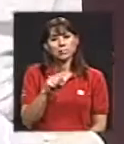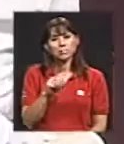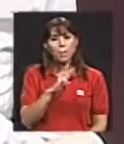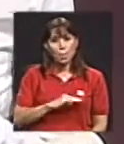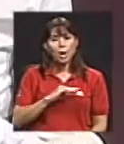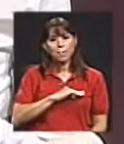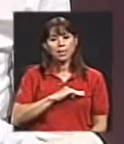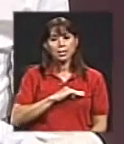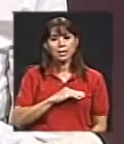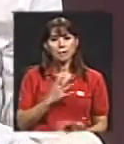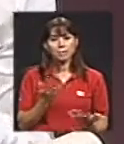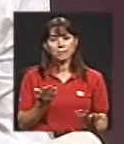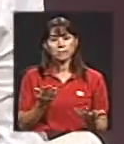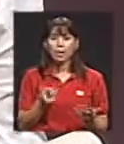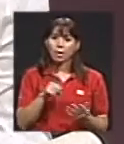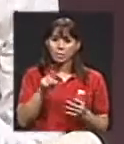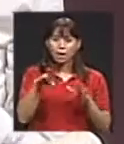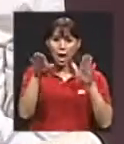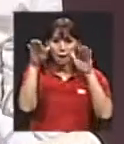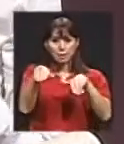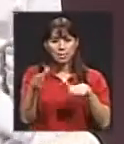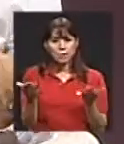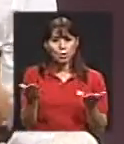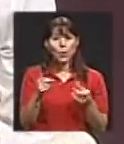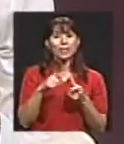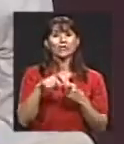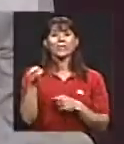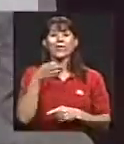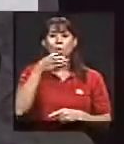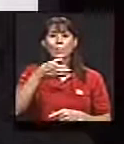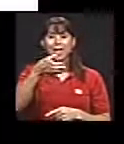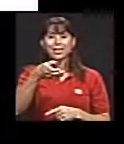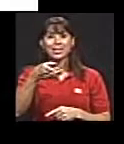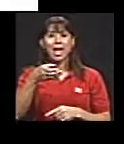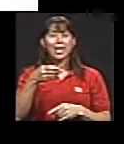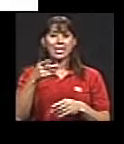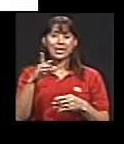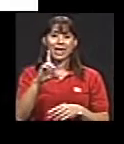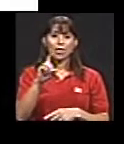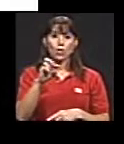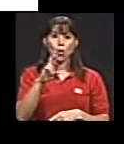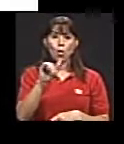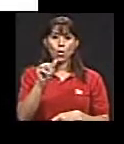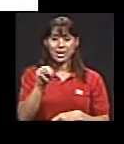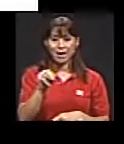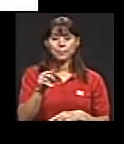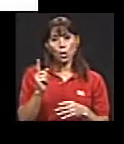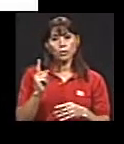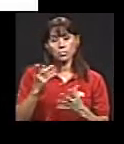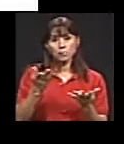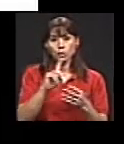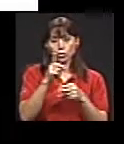de alguna manera de acatamiento nos recomienda que eduardo doryan exhorto a los partidos políticos e instituciones